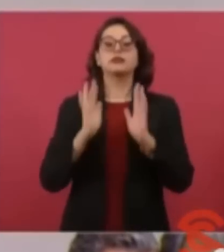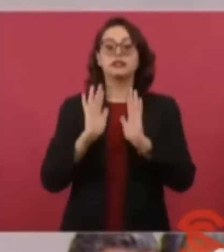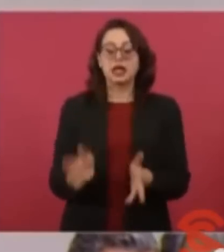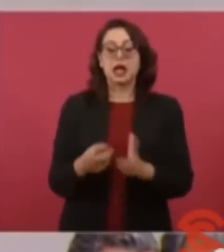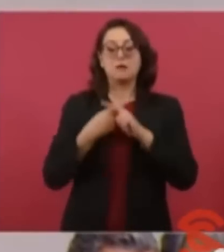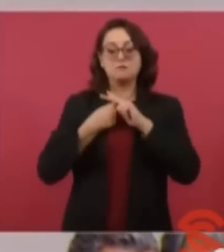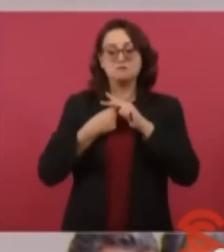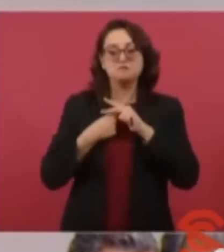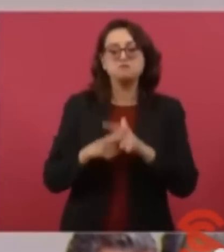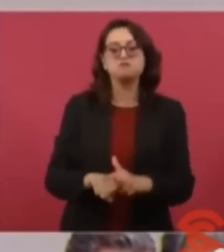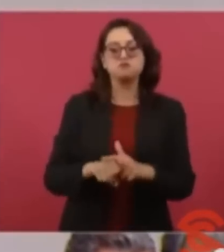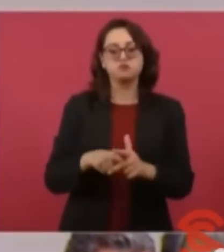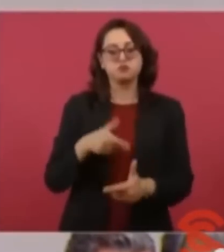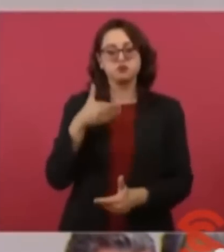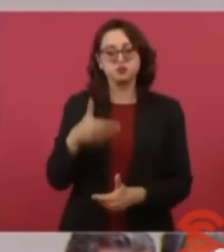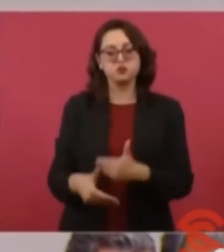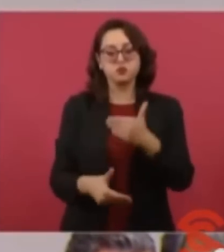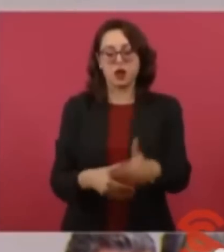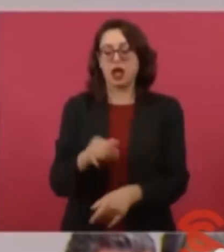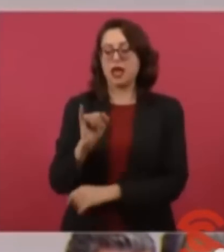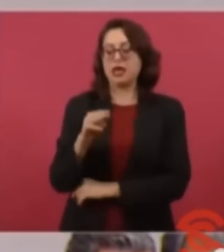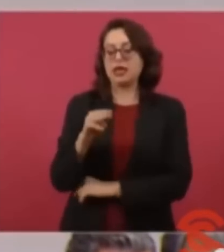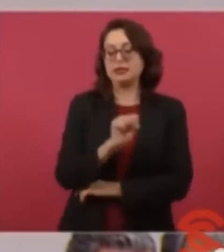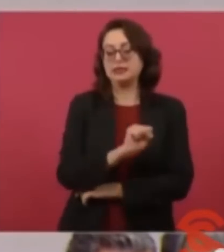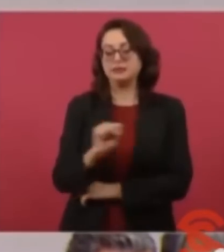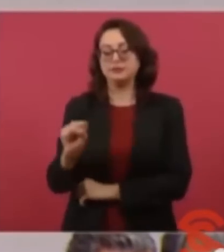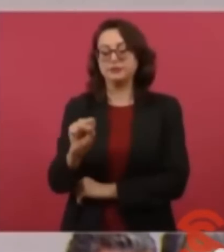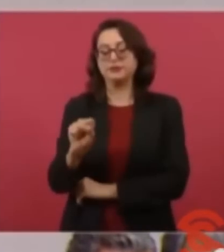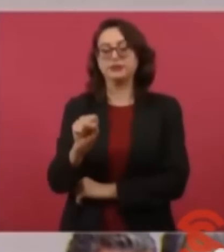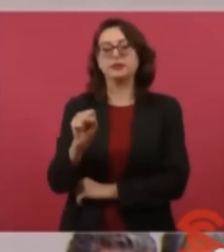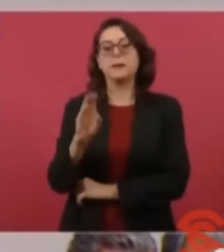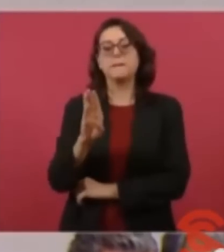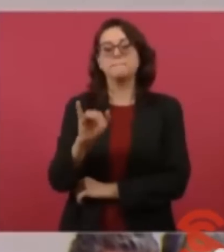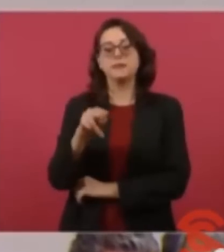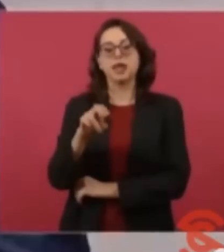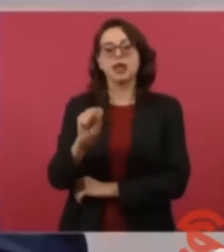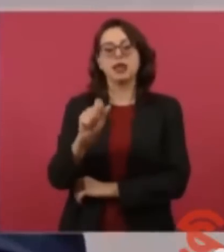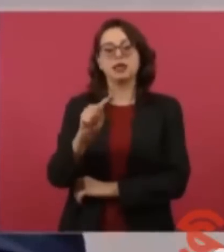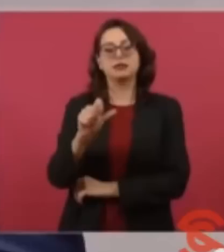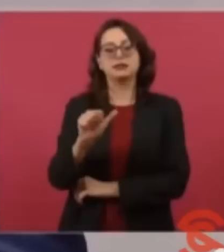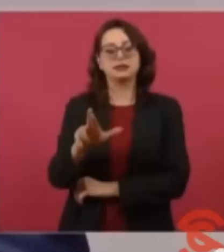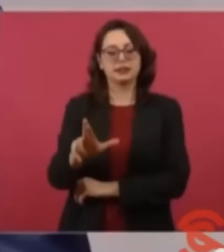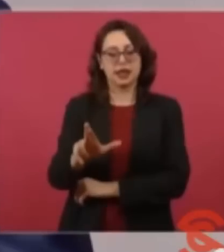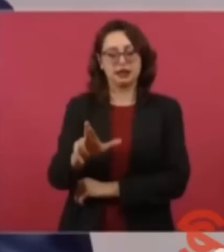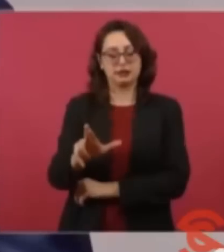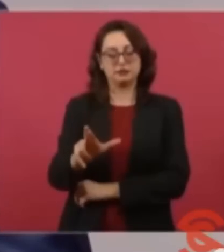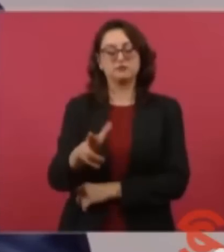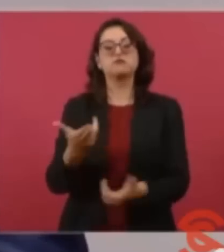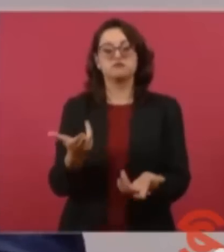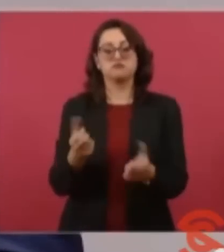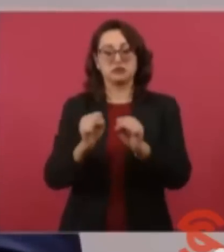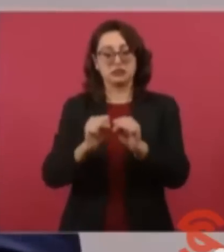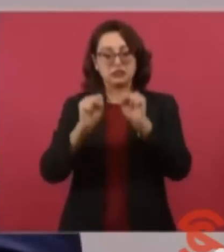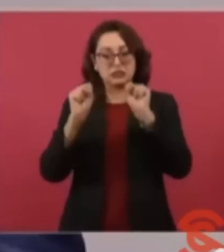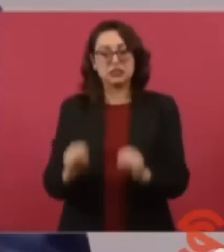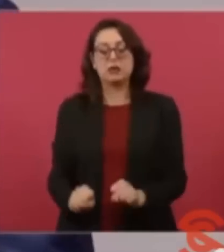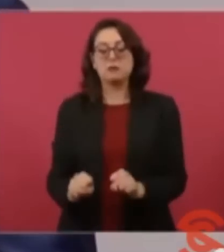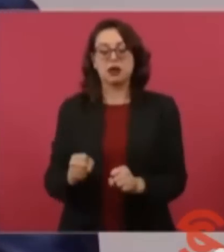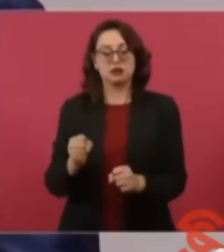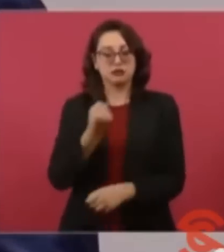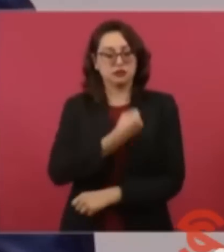el plan IMSS Bienestar para garantizar sin